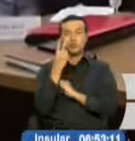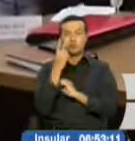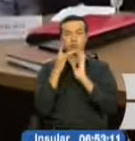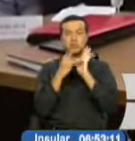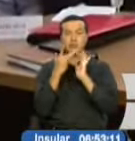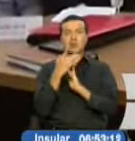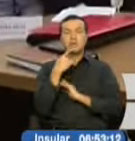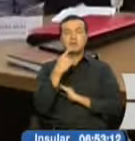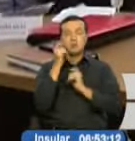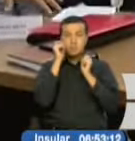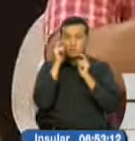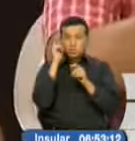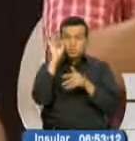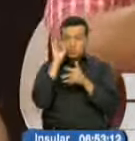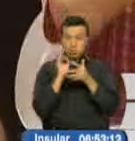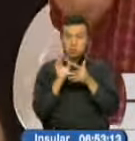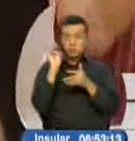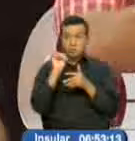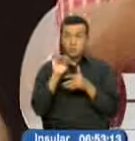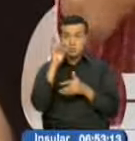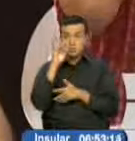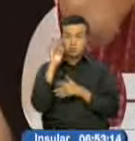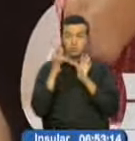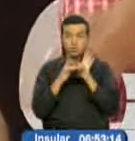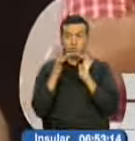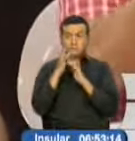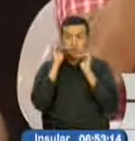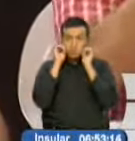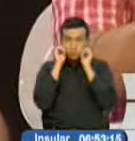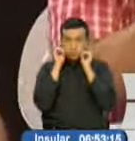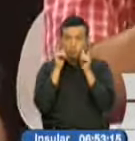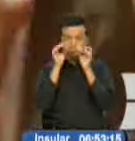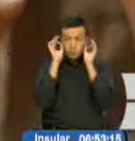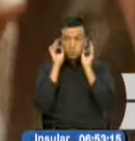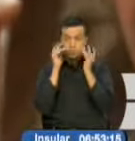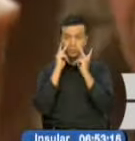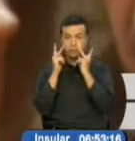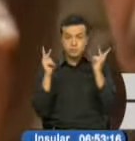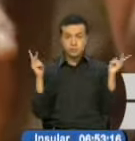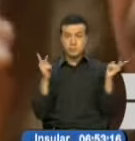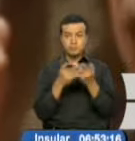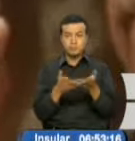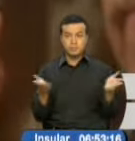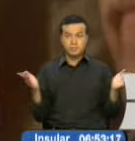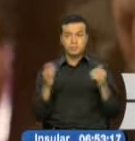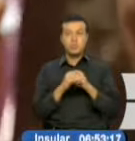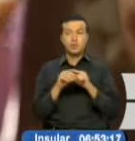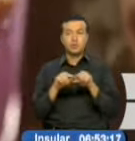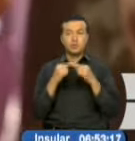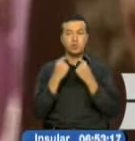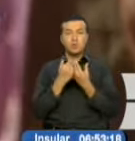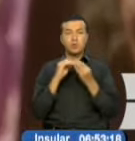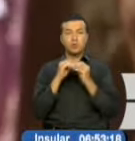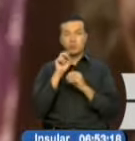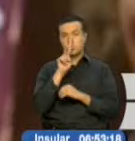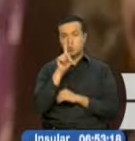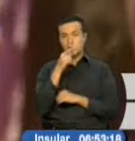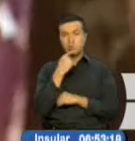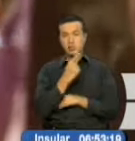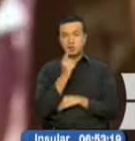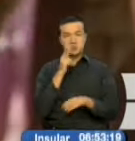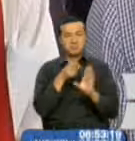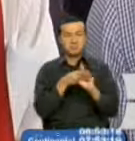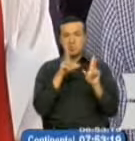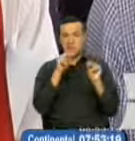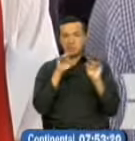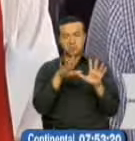de votos previsto para este martes 18 de abril por el Consejo Nacional Electoral, al que el movimiento Creo ha indicado no